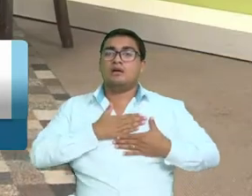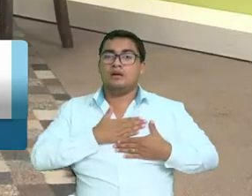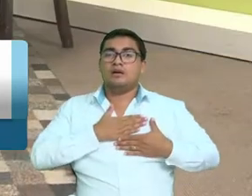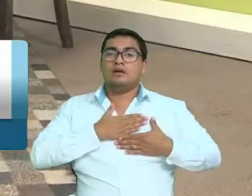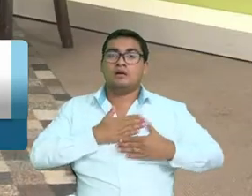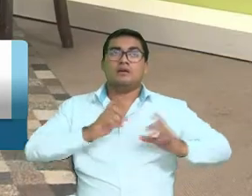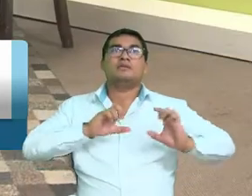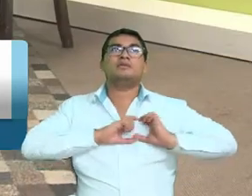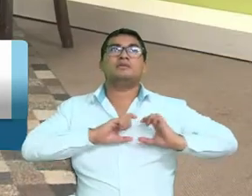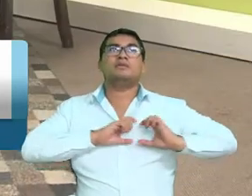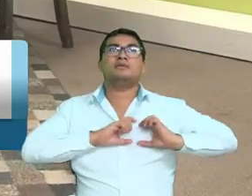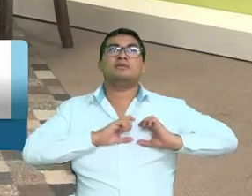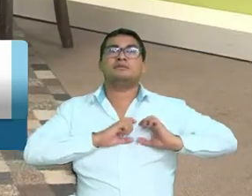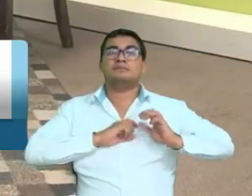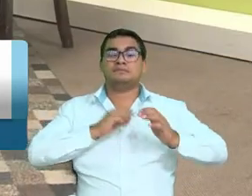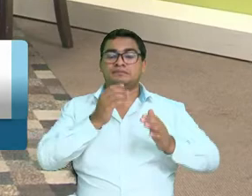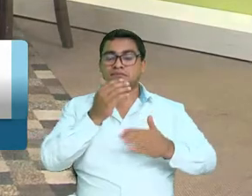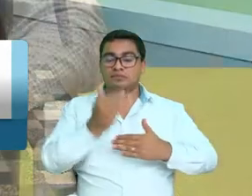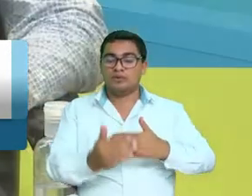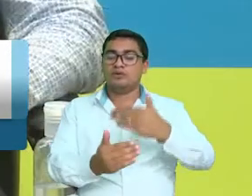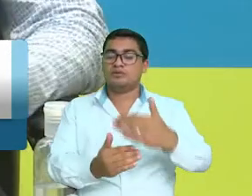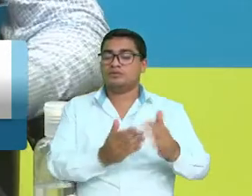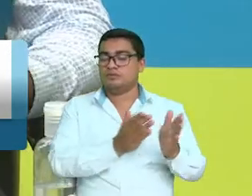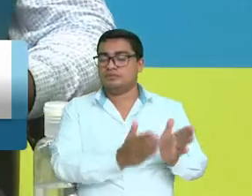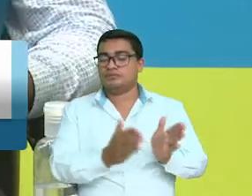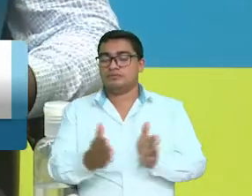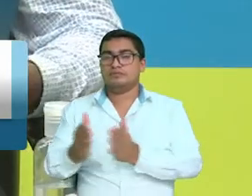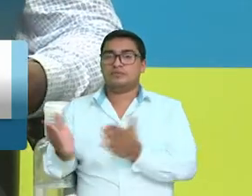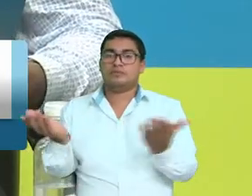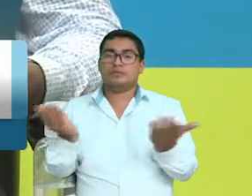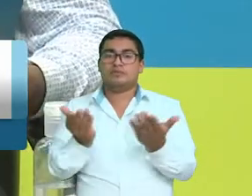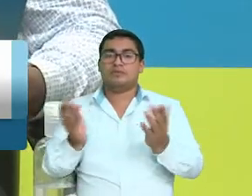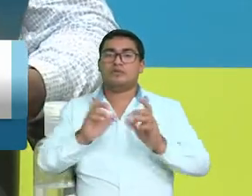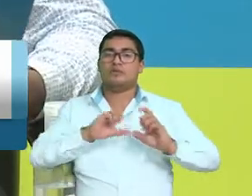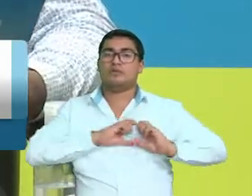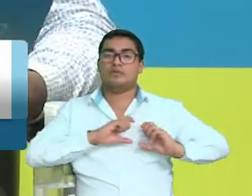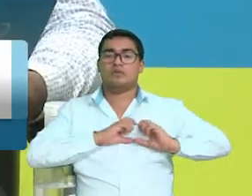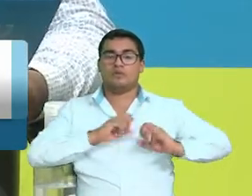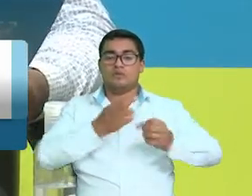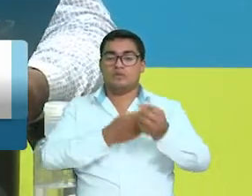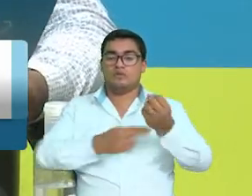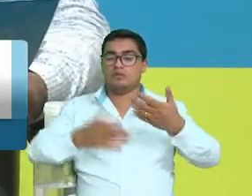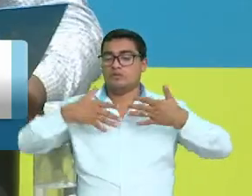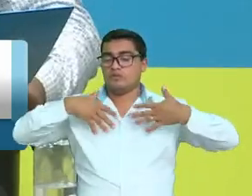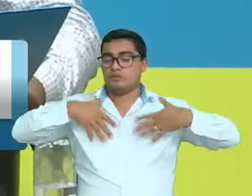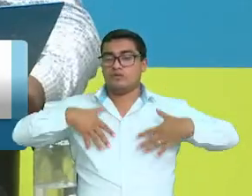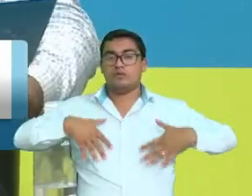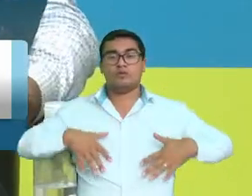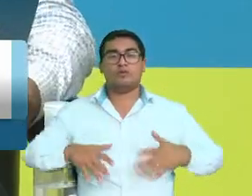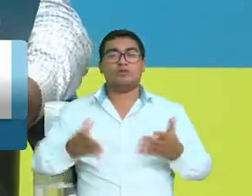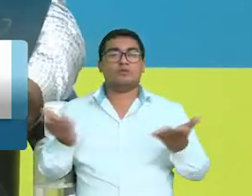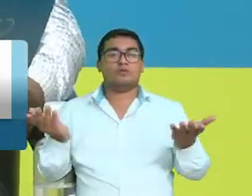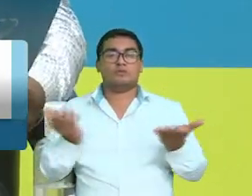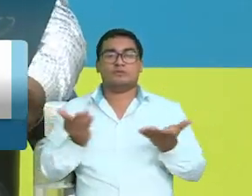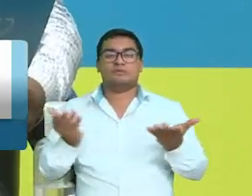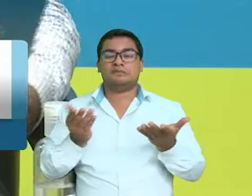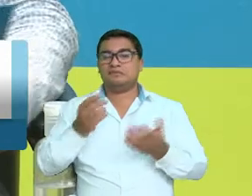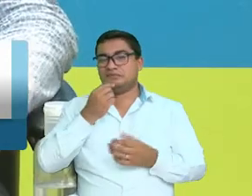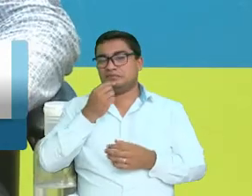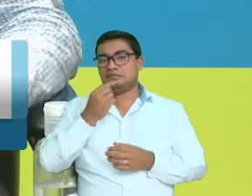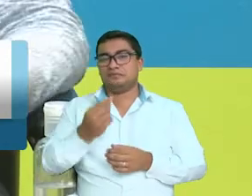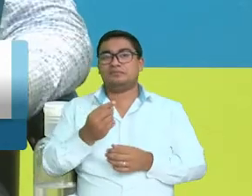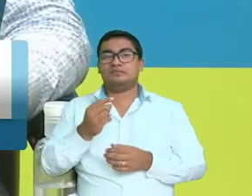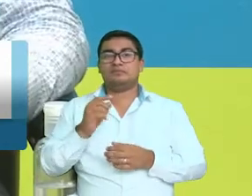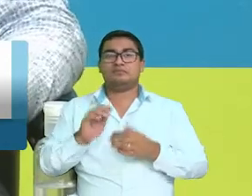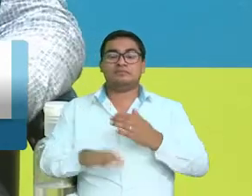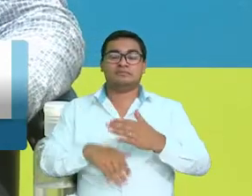ese proceso, ¿cuánto dilata? En que el corazón bombea la sangre a través de las arterias, que usted me dice, y